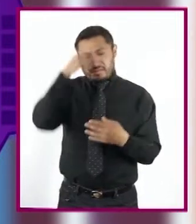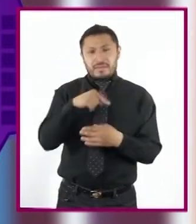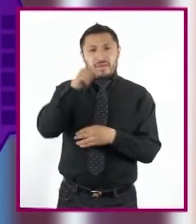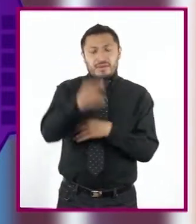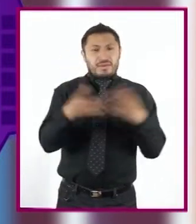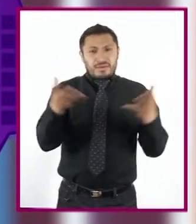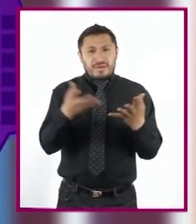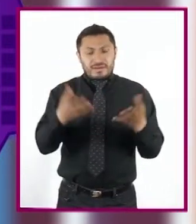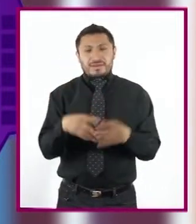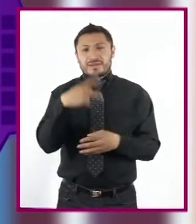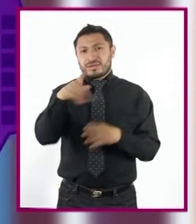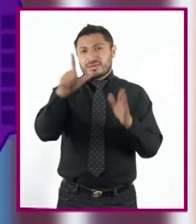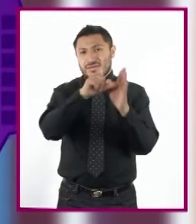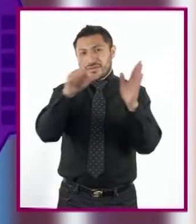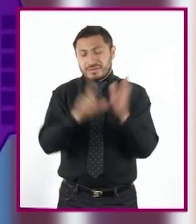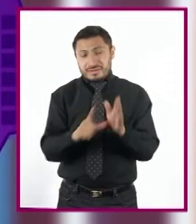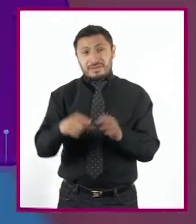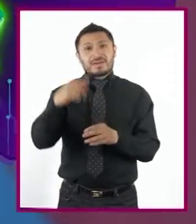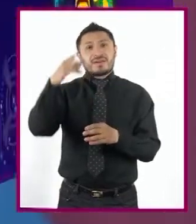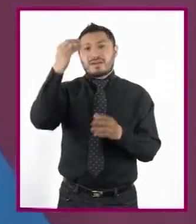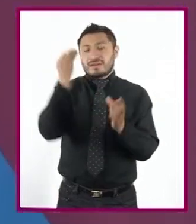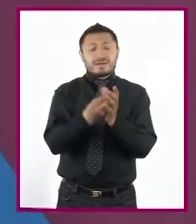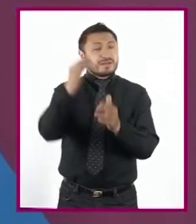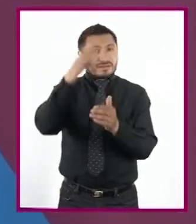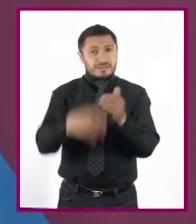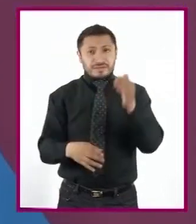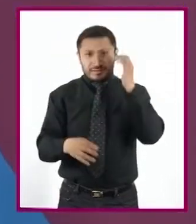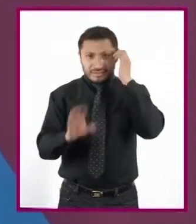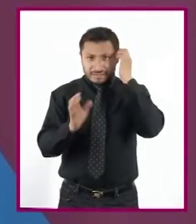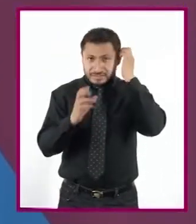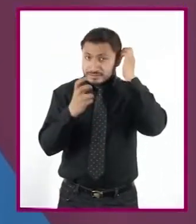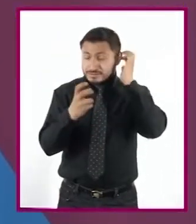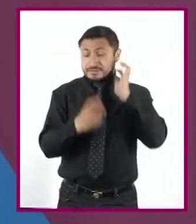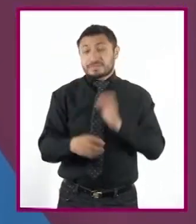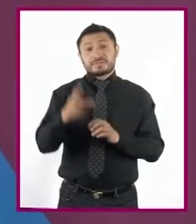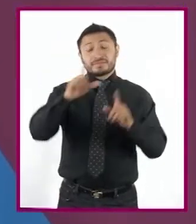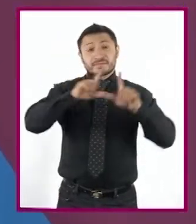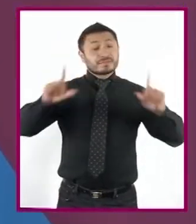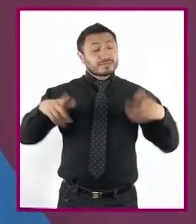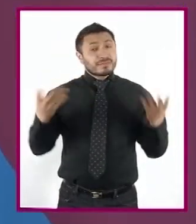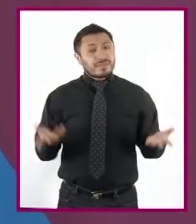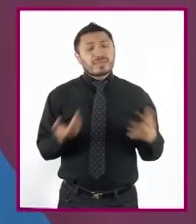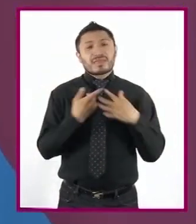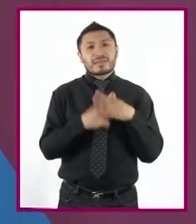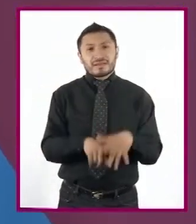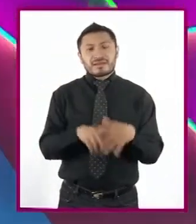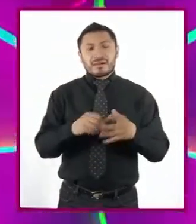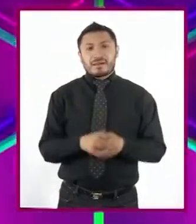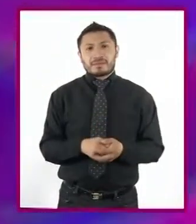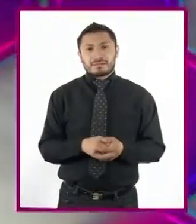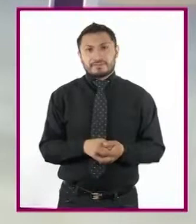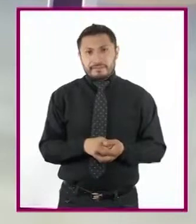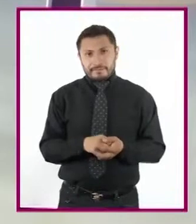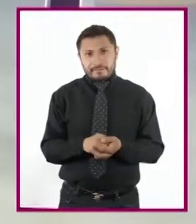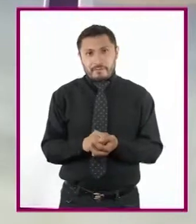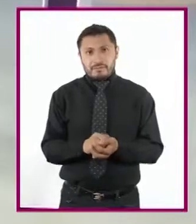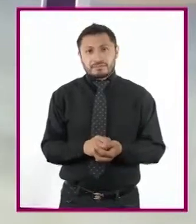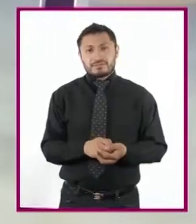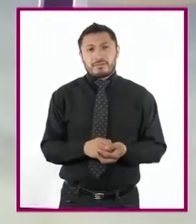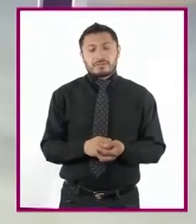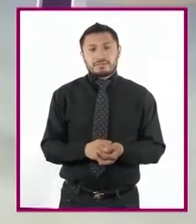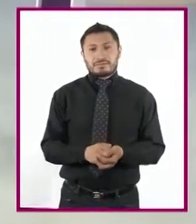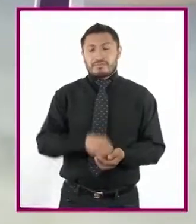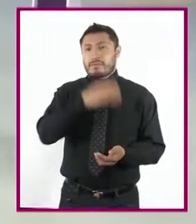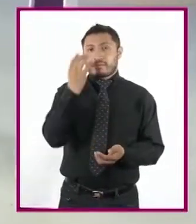su propia línea al final de esta sesión. Si ya están listas y listos, comenzamos. Como